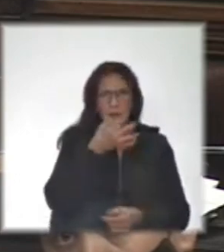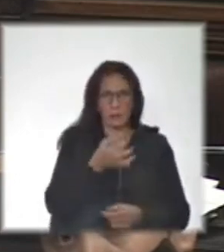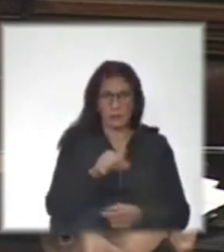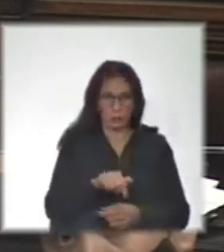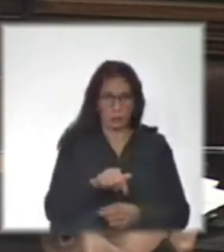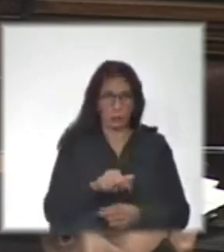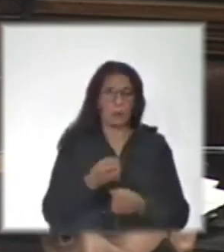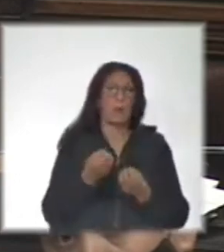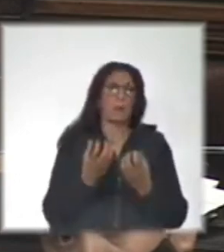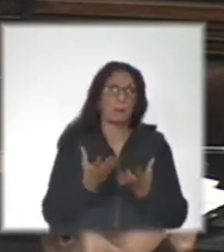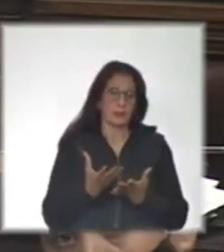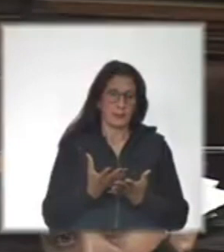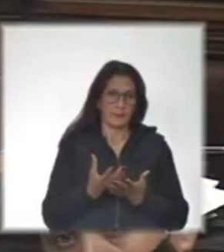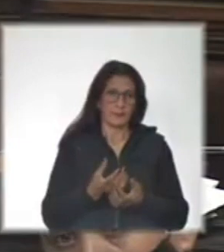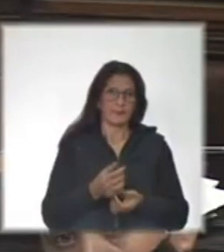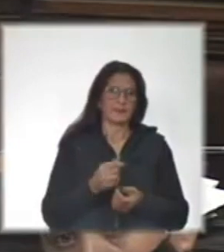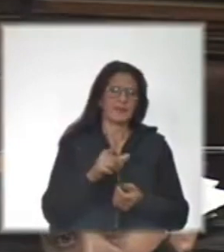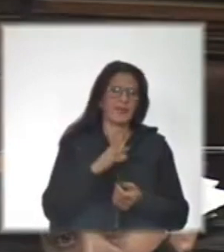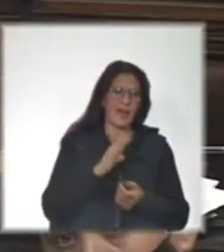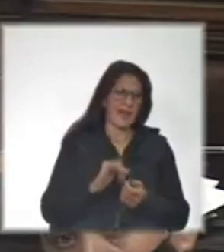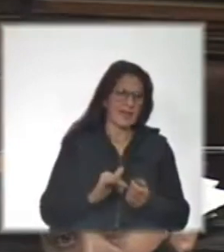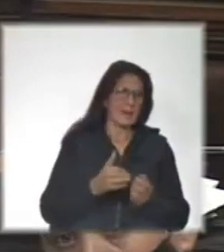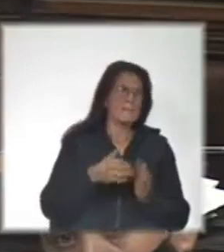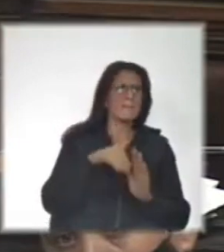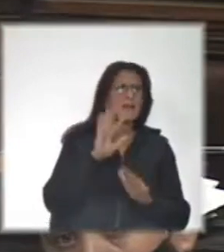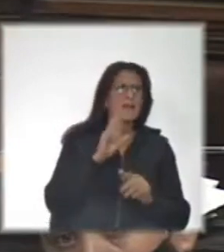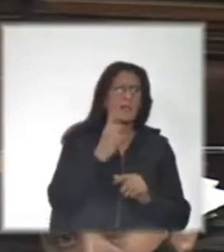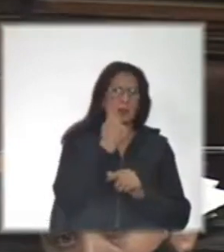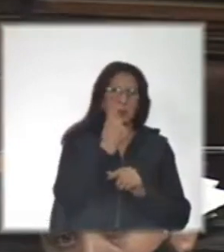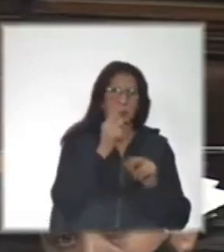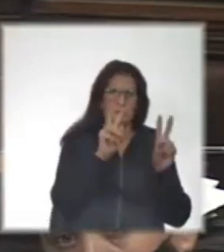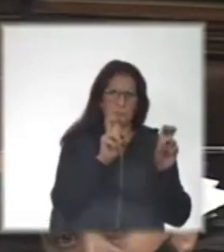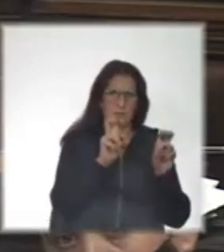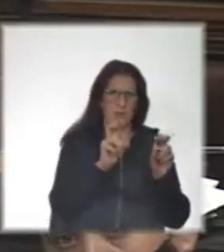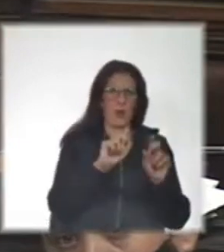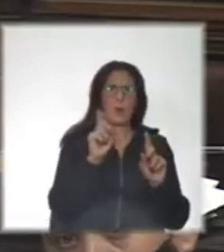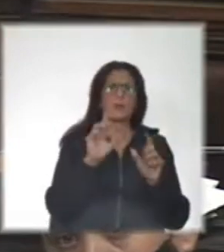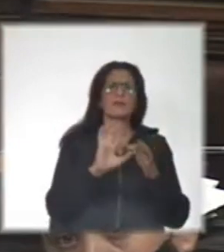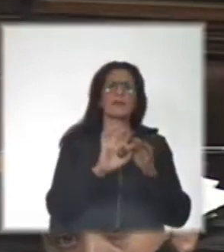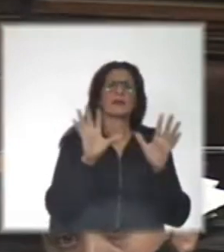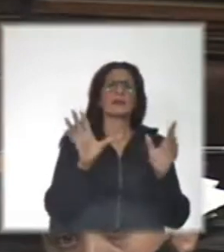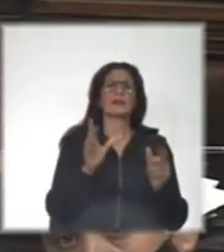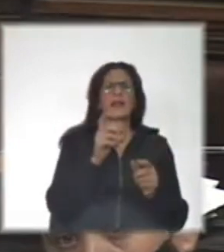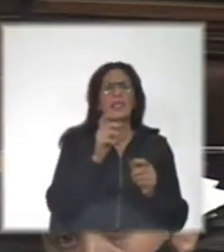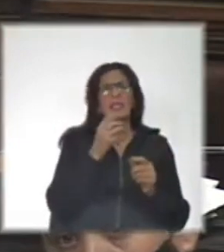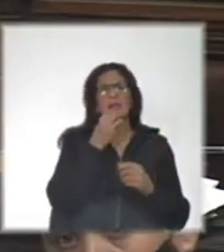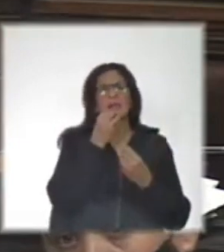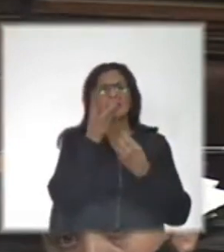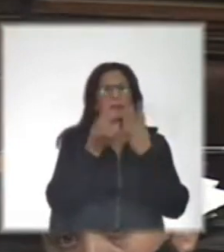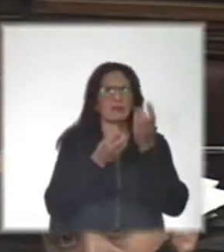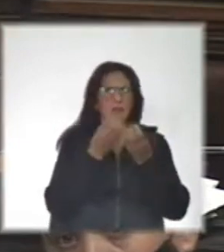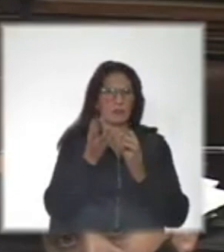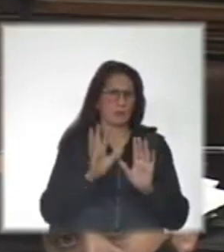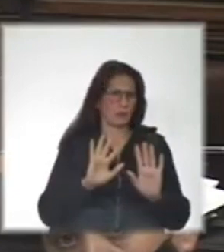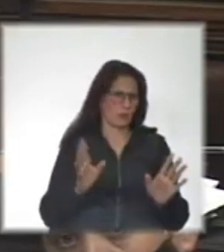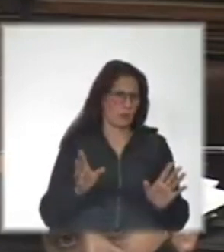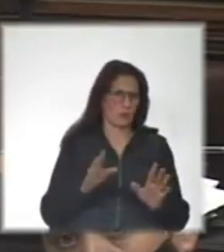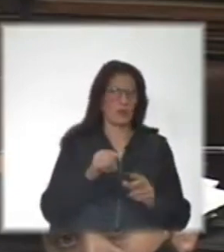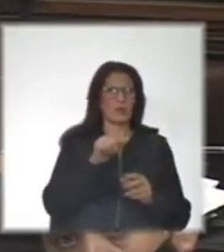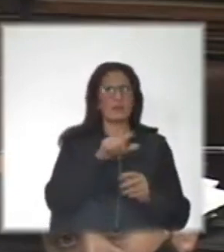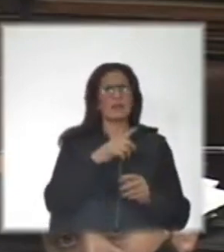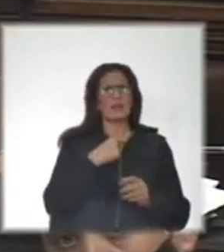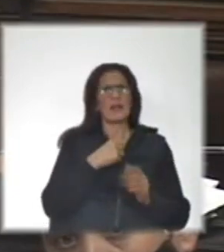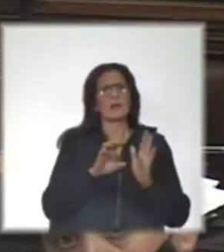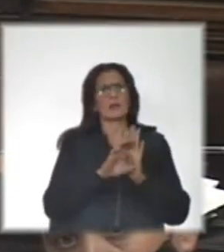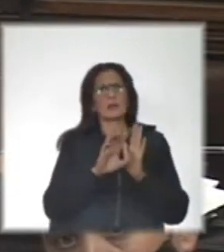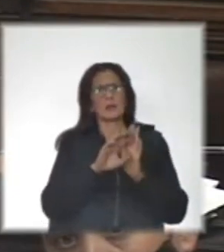juego más de un tema, no la libertad de expresión. La Constitución de 1830, con todos sus defectos,